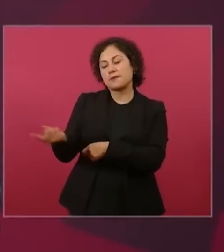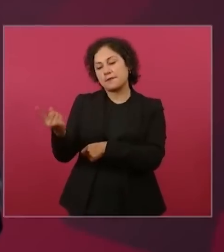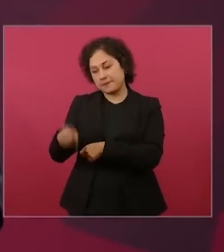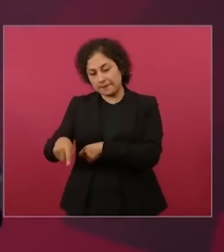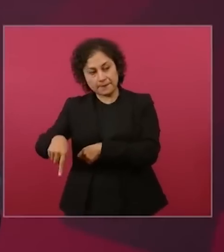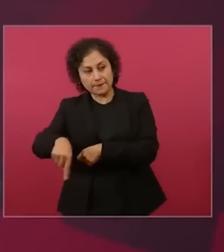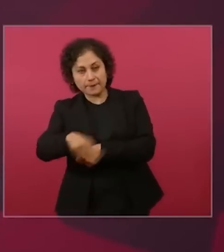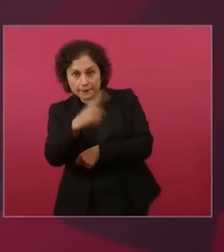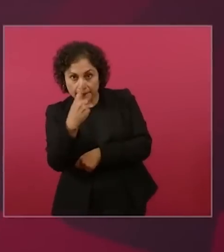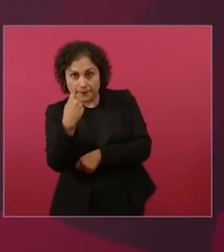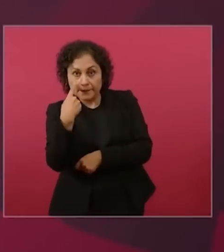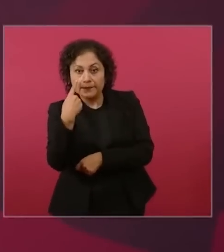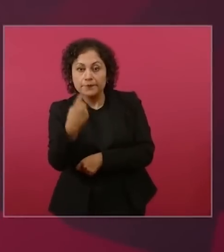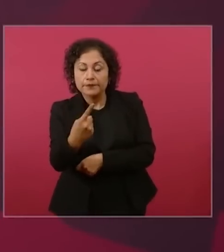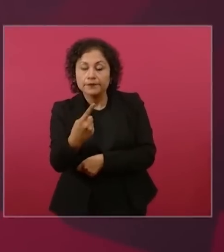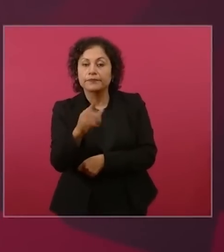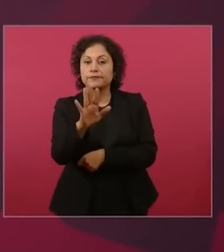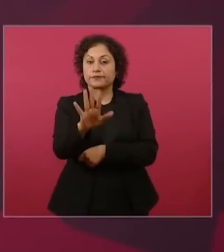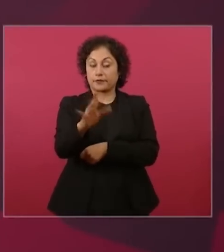A mí me importan